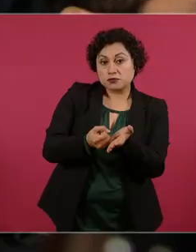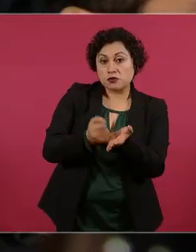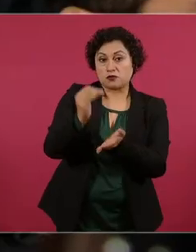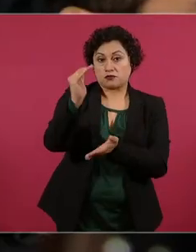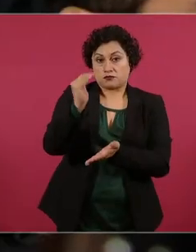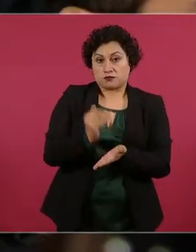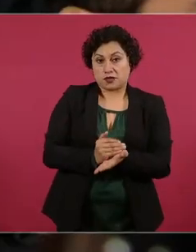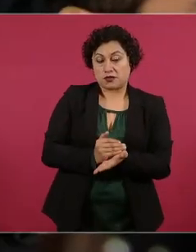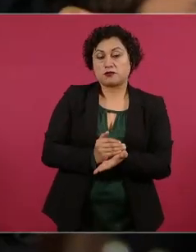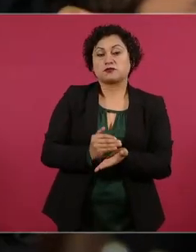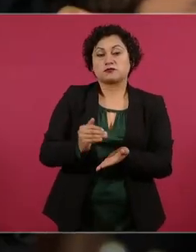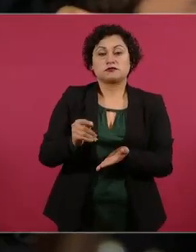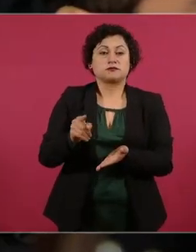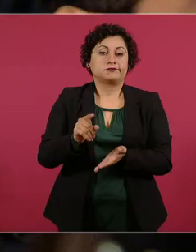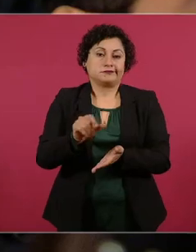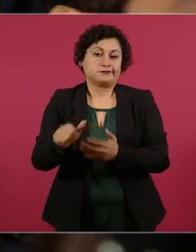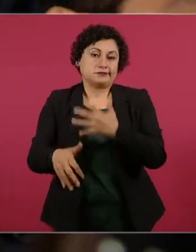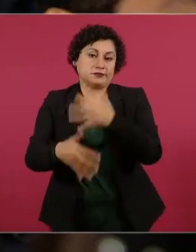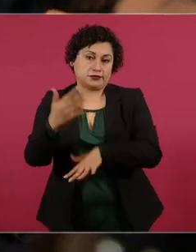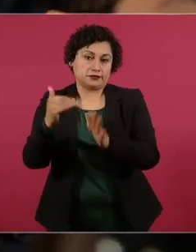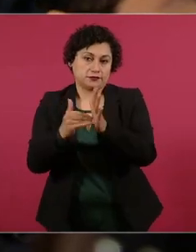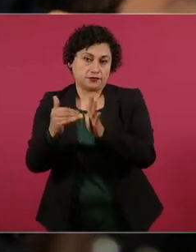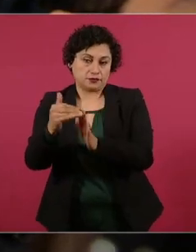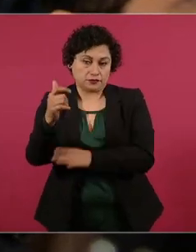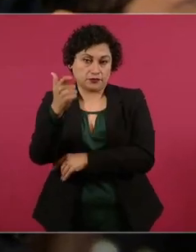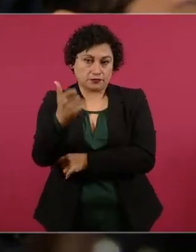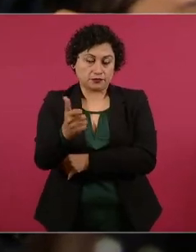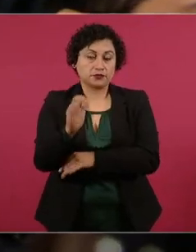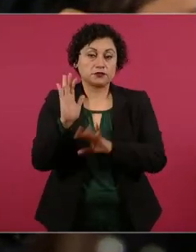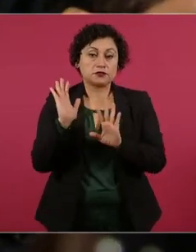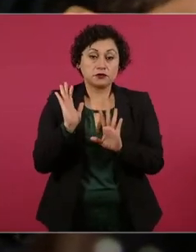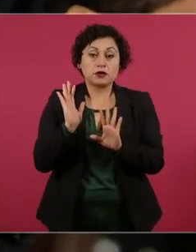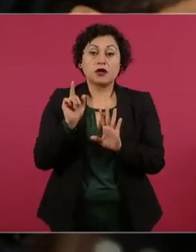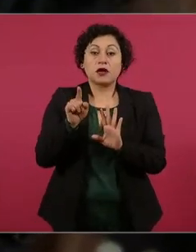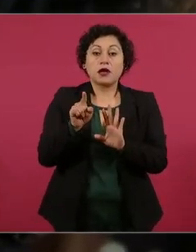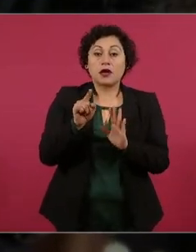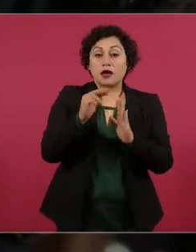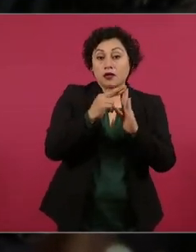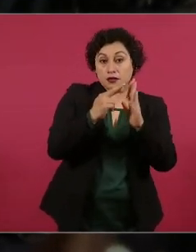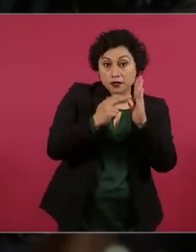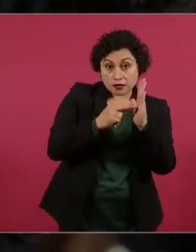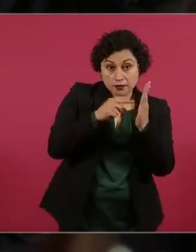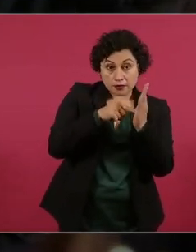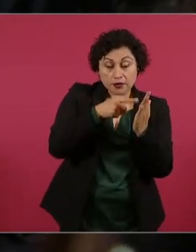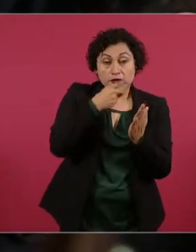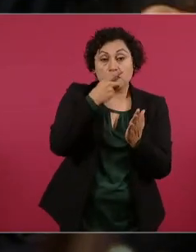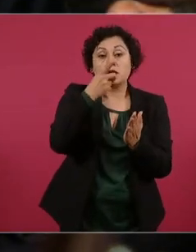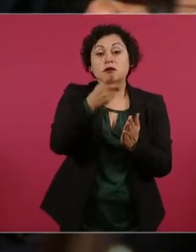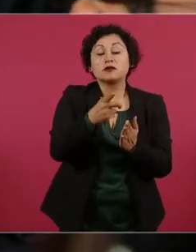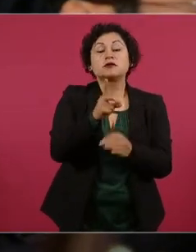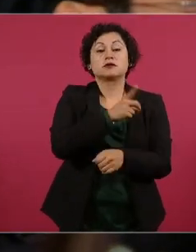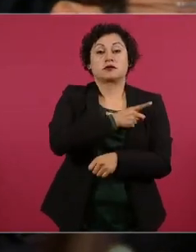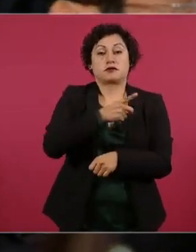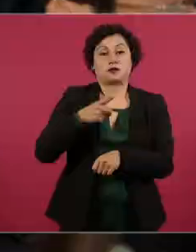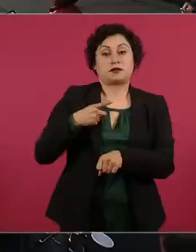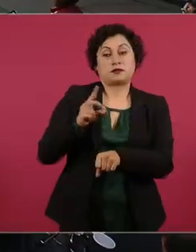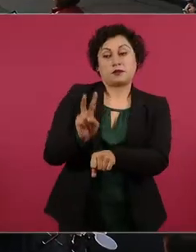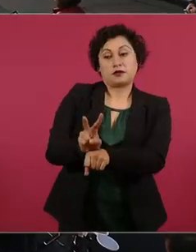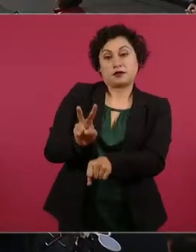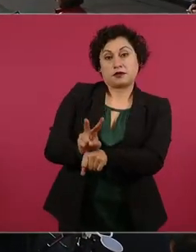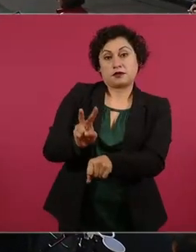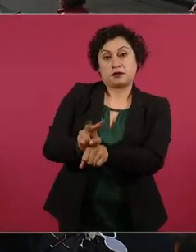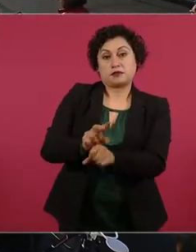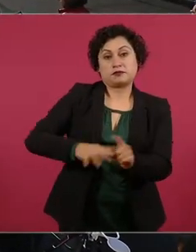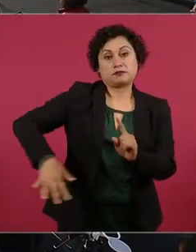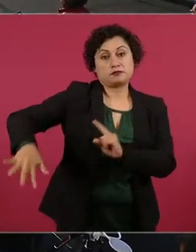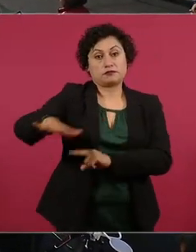millones de pesos. La normatividad indica que debe haber una vigilancia y un reporte en los beneficios de este tipo de instalaciones deportivas. Sin embargo,